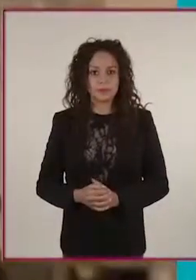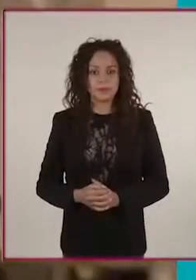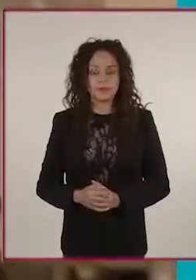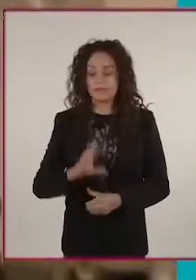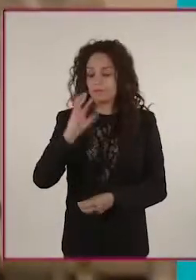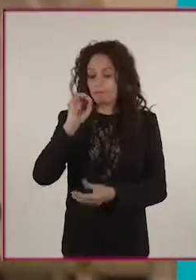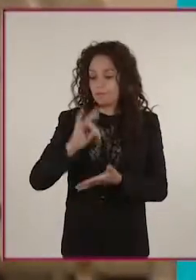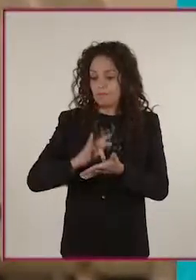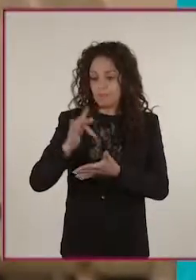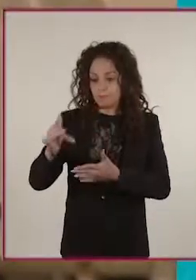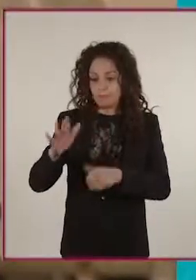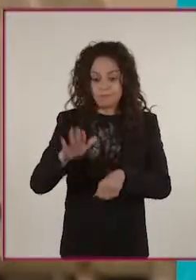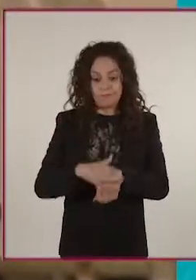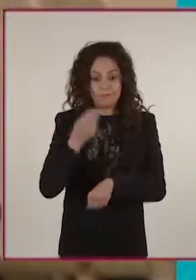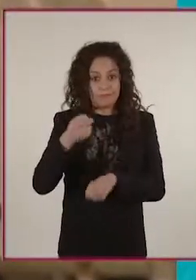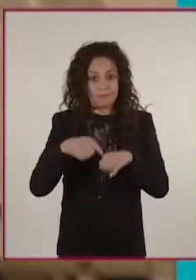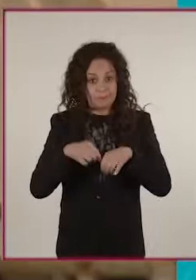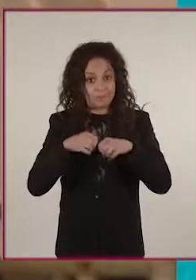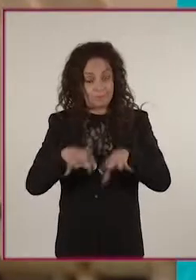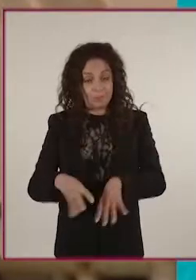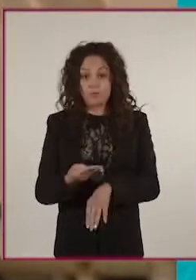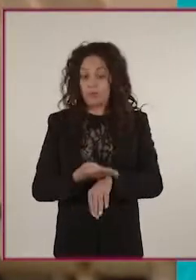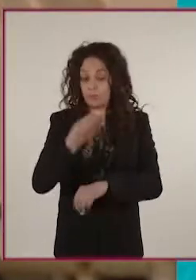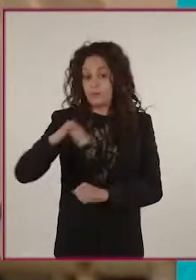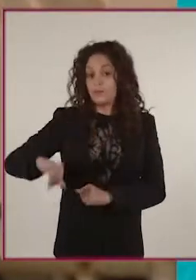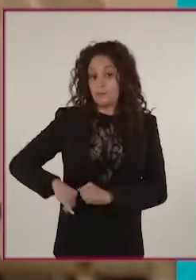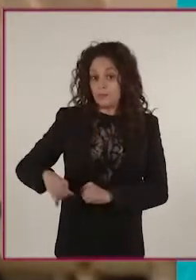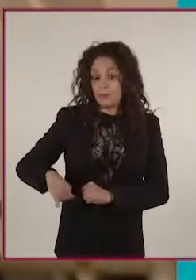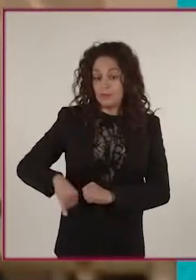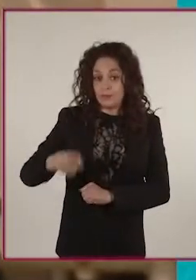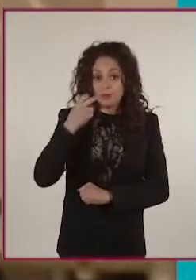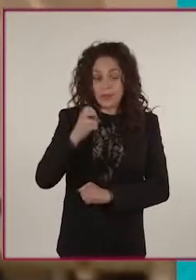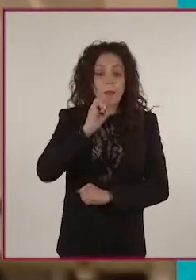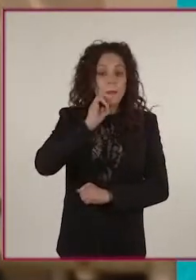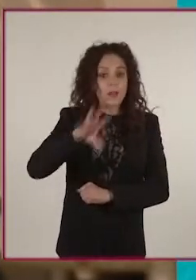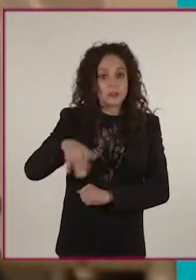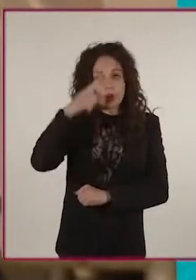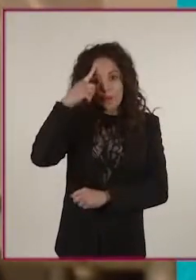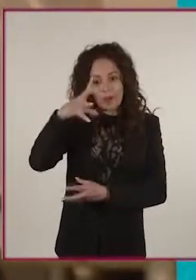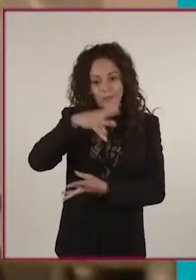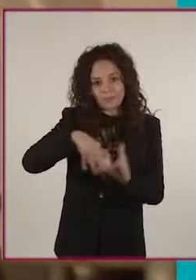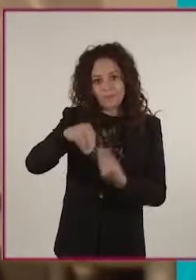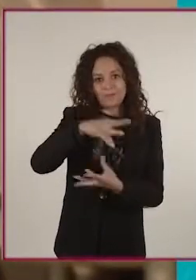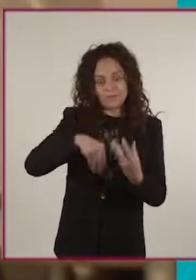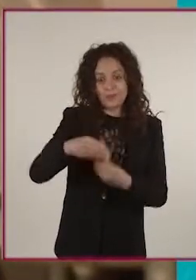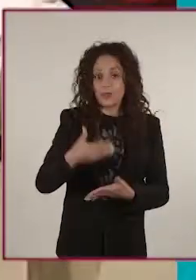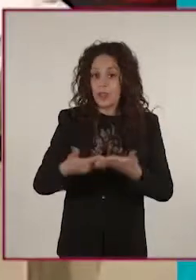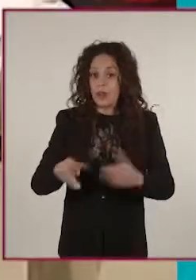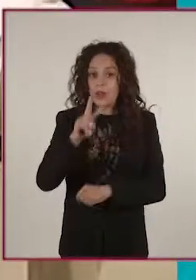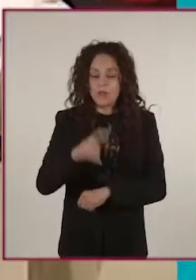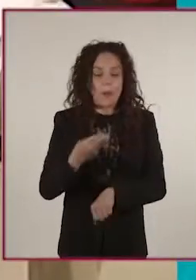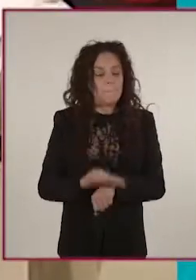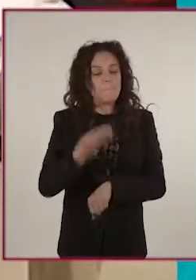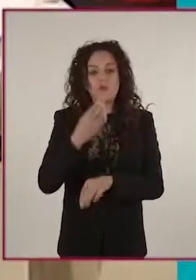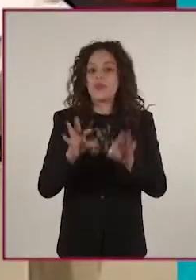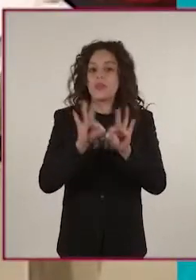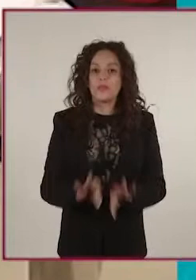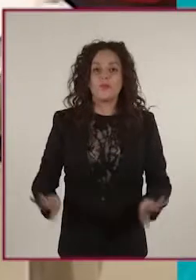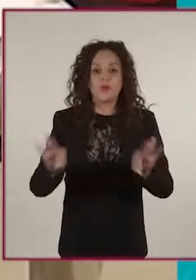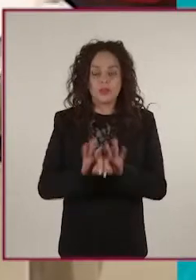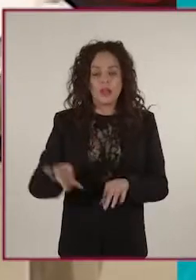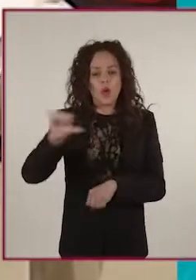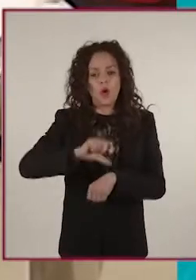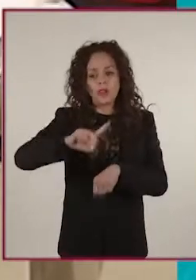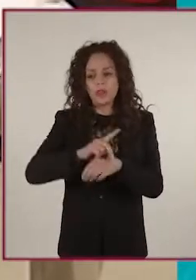Muchas gracias, Dulce, por tu información. Muy interesante todo este tema de la basura y del reciclaje, que hoy en día es muy importante. Y bueno, el día de hoy